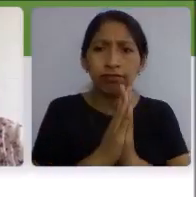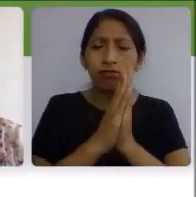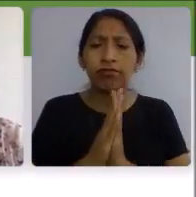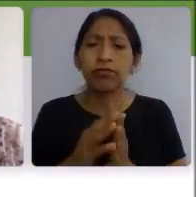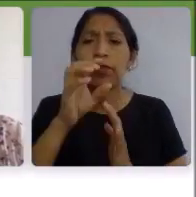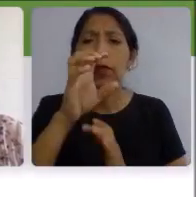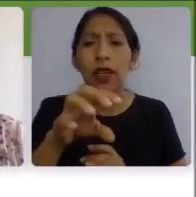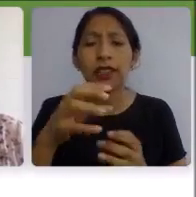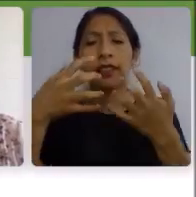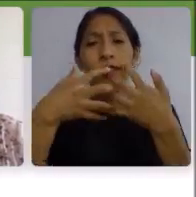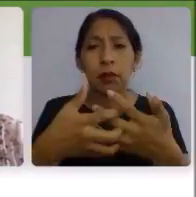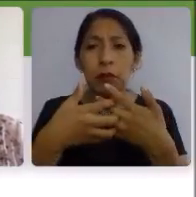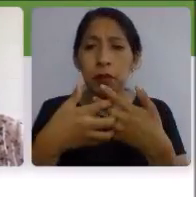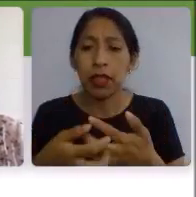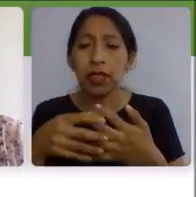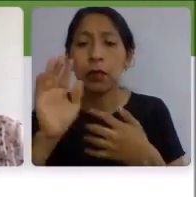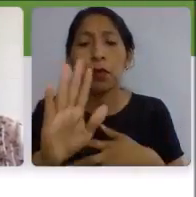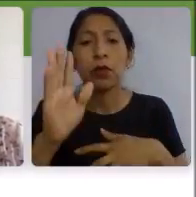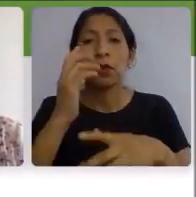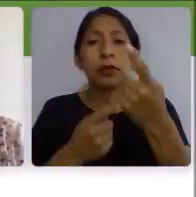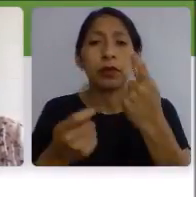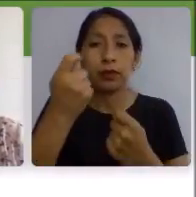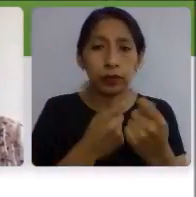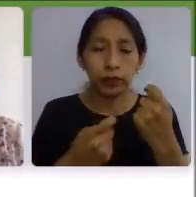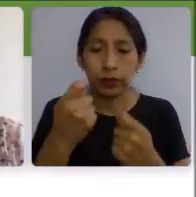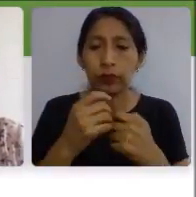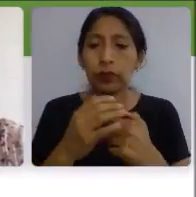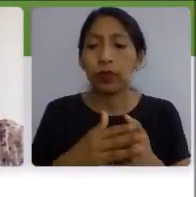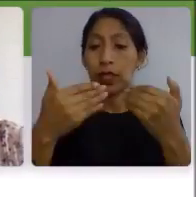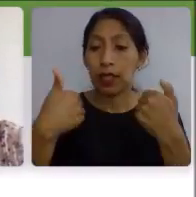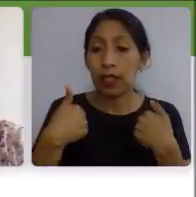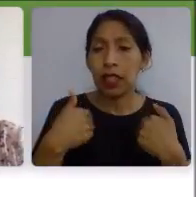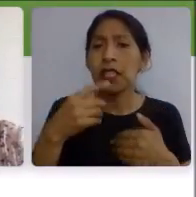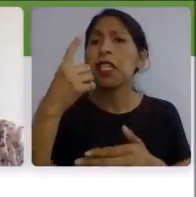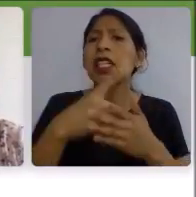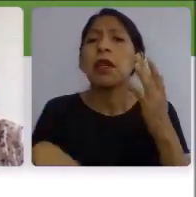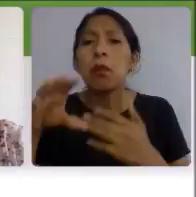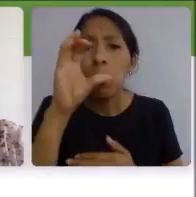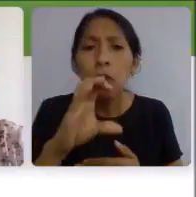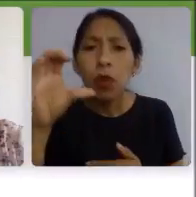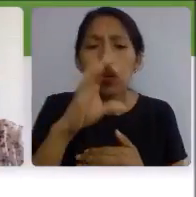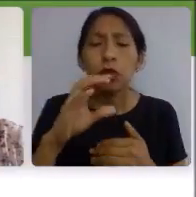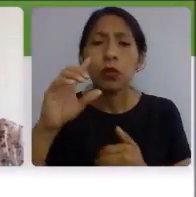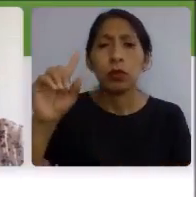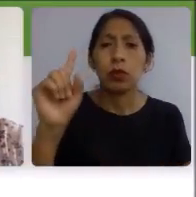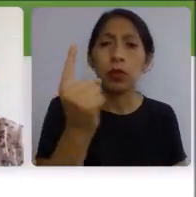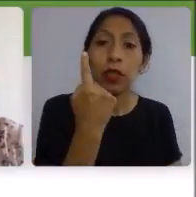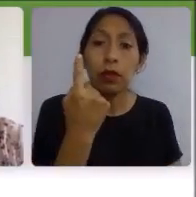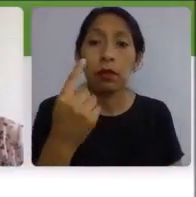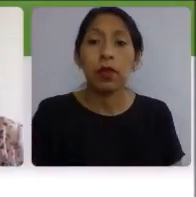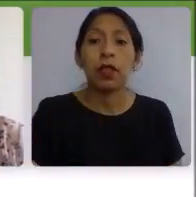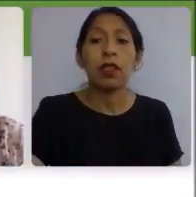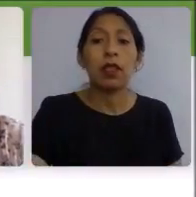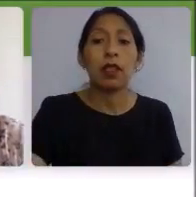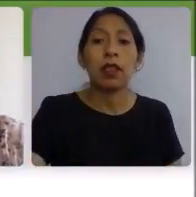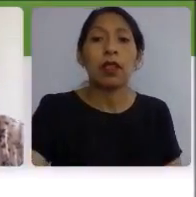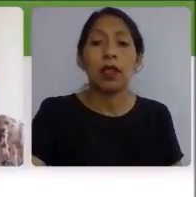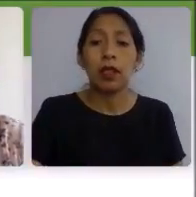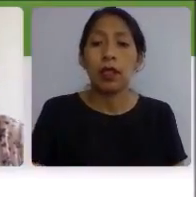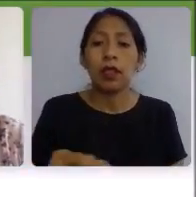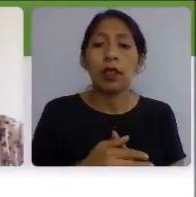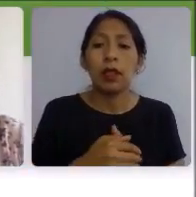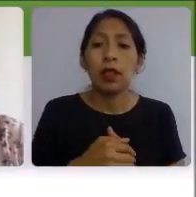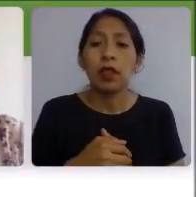estas empresas para tu negocio, para tenerlo en cuenta. ¿Y qué no buscan? Primero, si eres